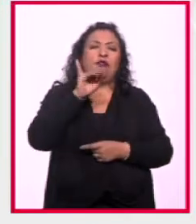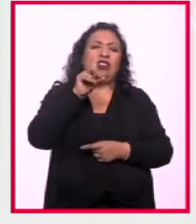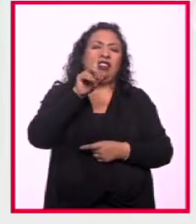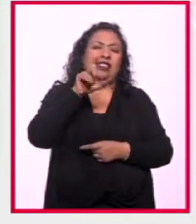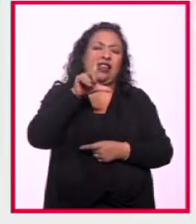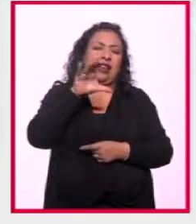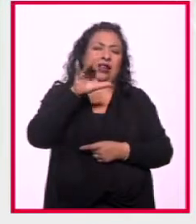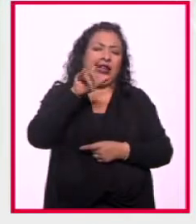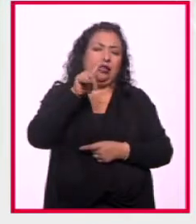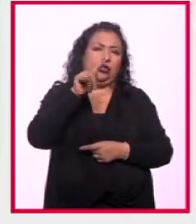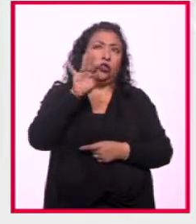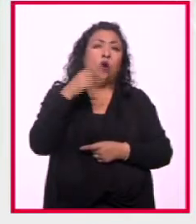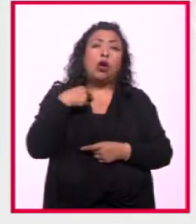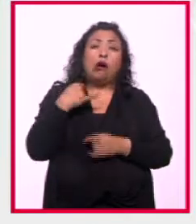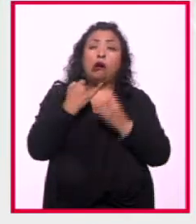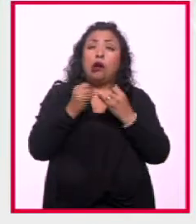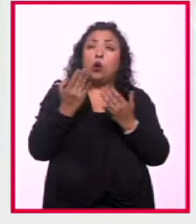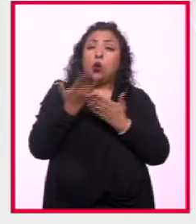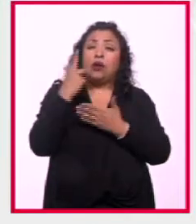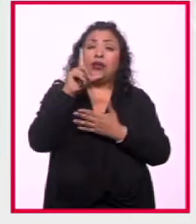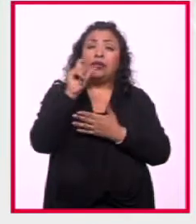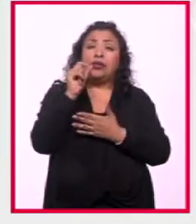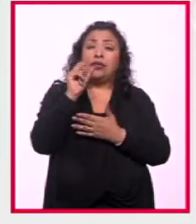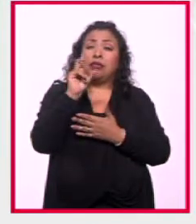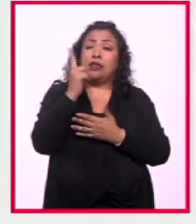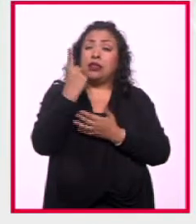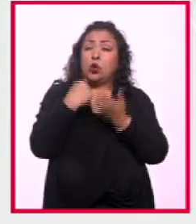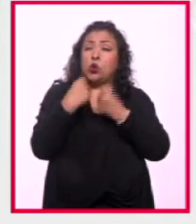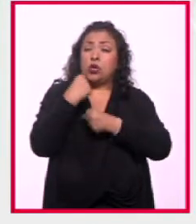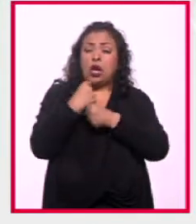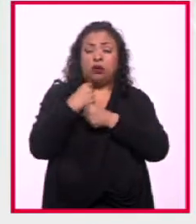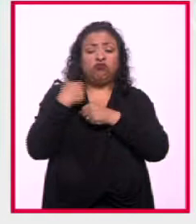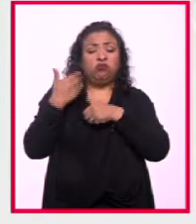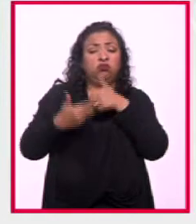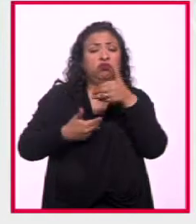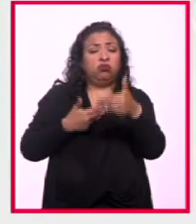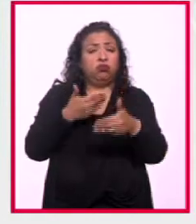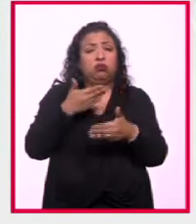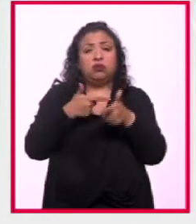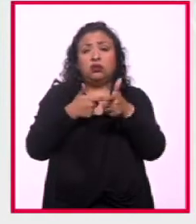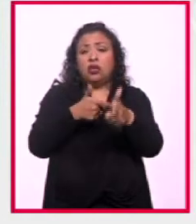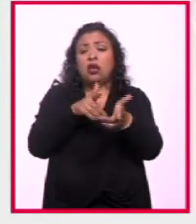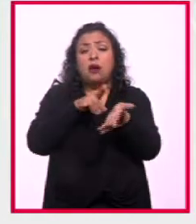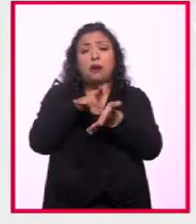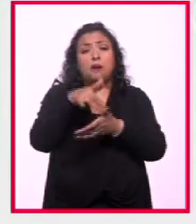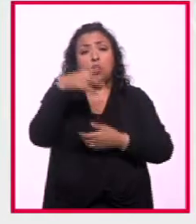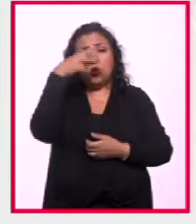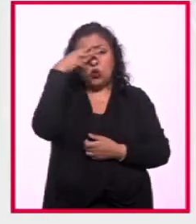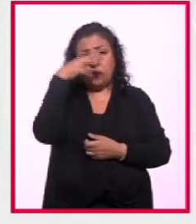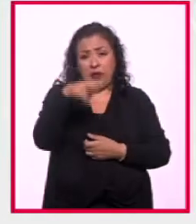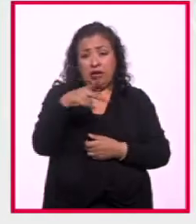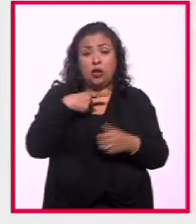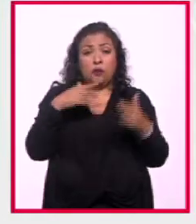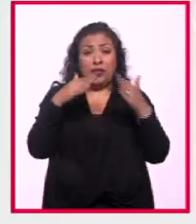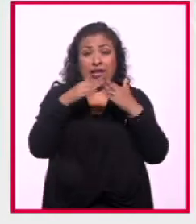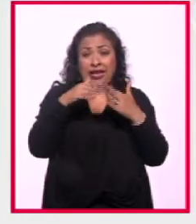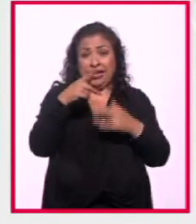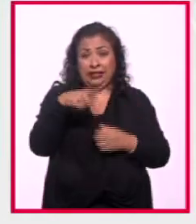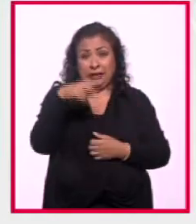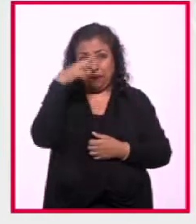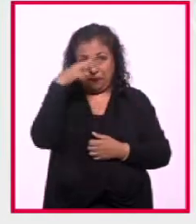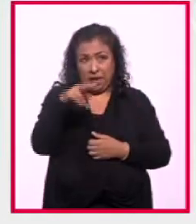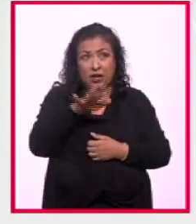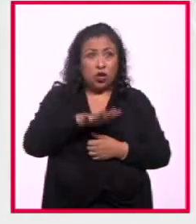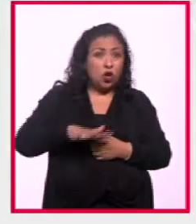se inauguró hace 31 años y se ha venido manteniendo con el apoyo de méxico la casa de mexico es